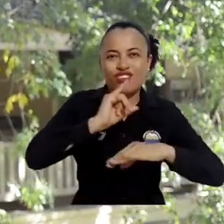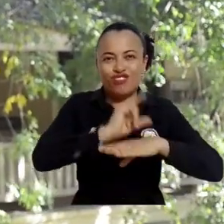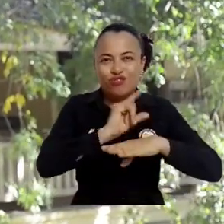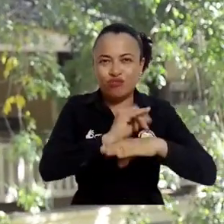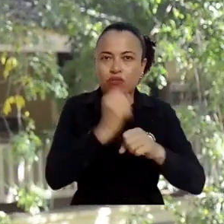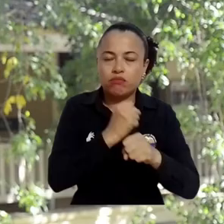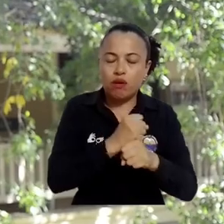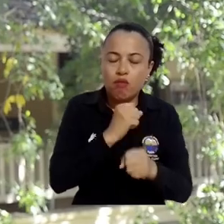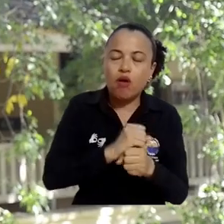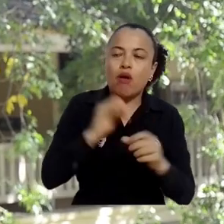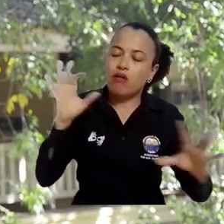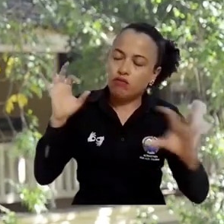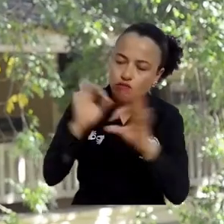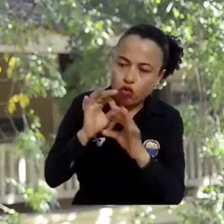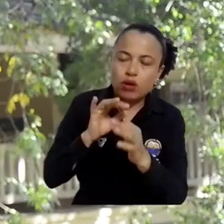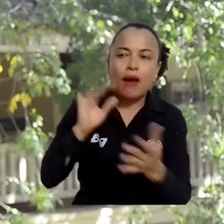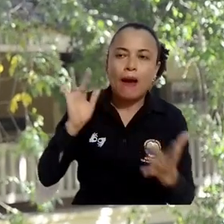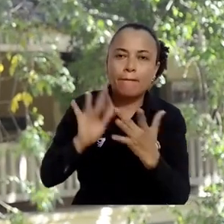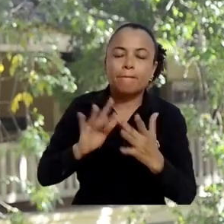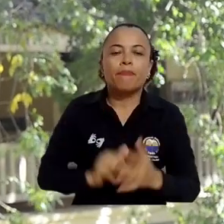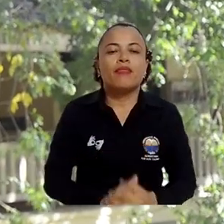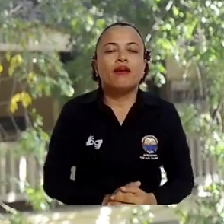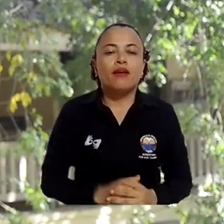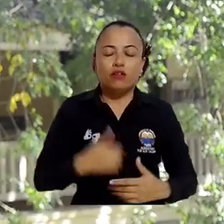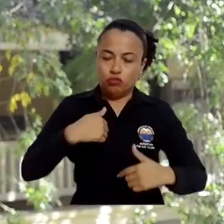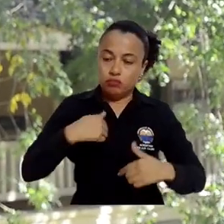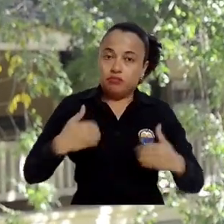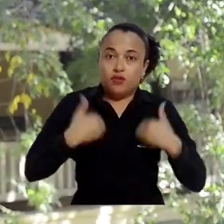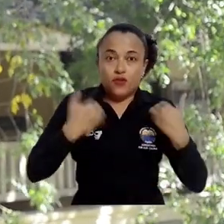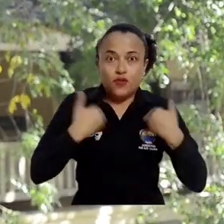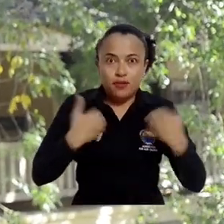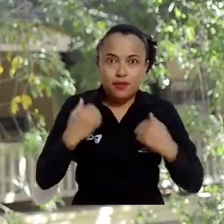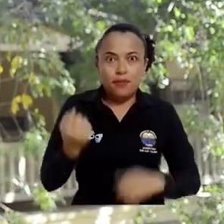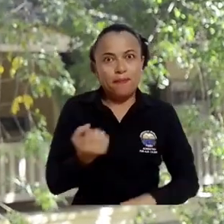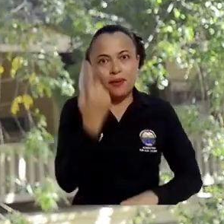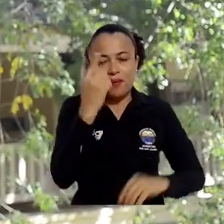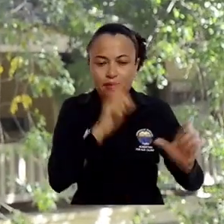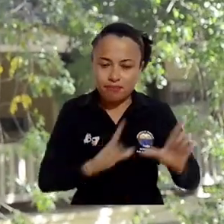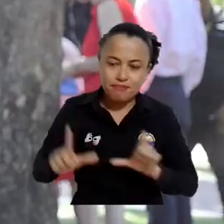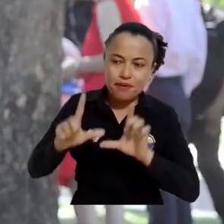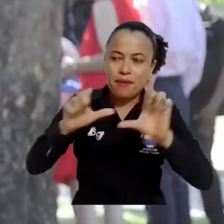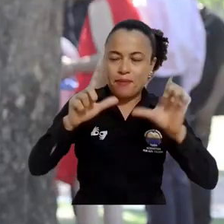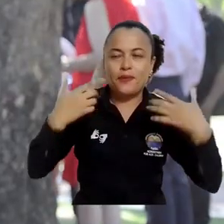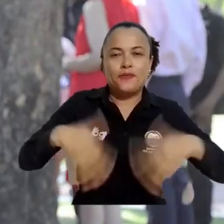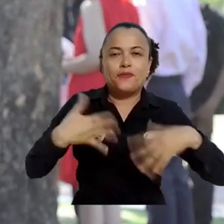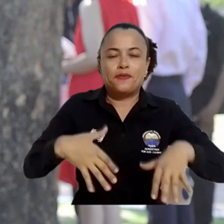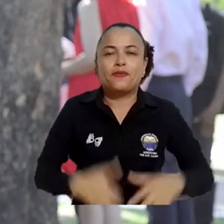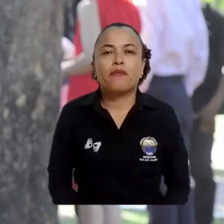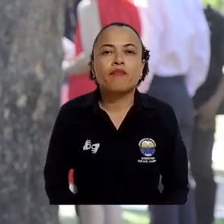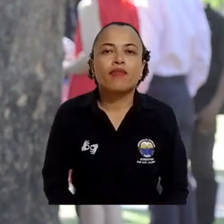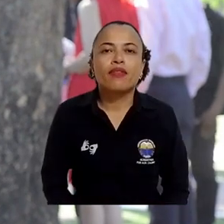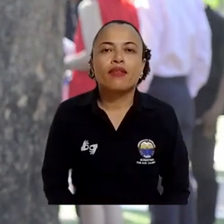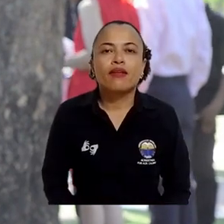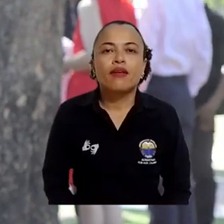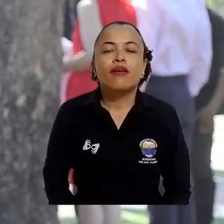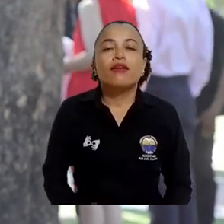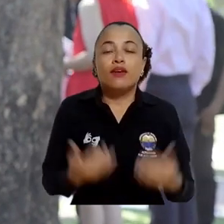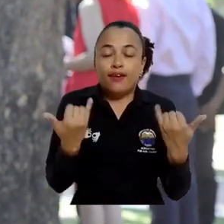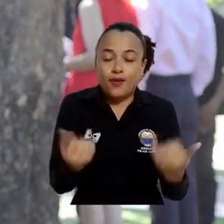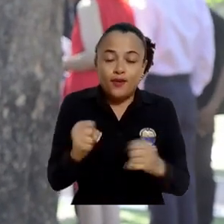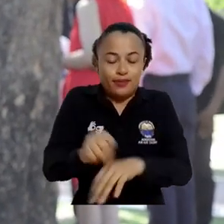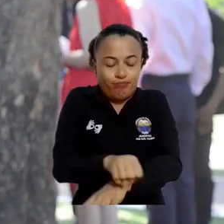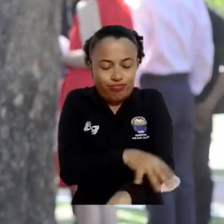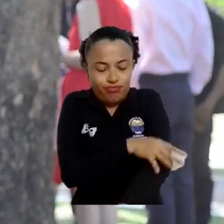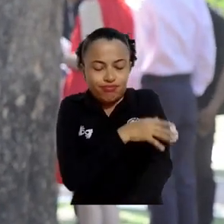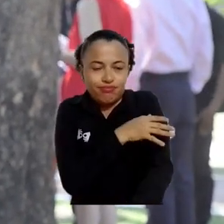donde laboro. Y para mí ha sido muy satisfactorio pertenecer a esta primera corte. Son muchas emociones las que puedo